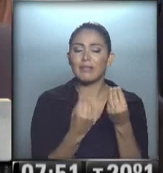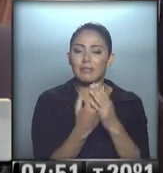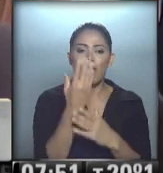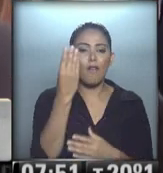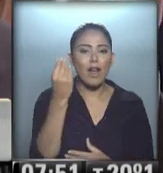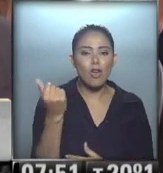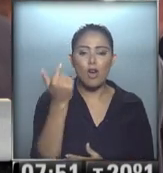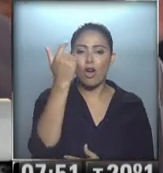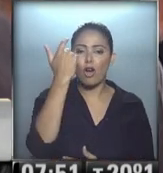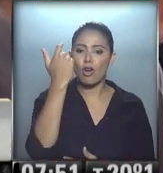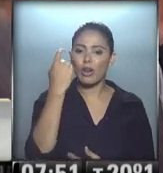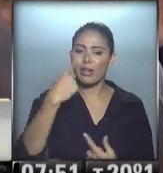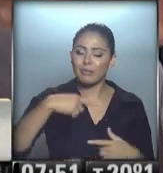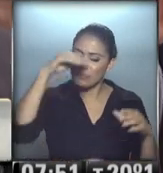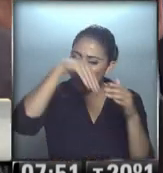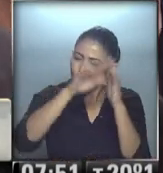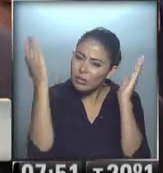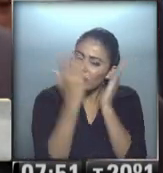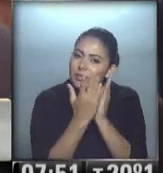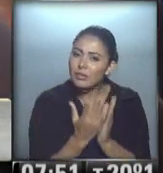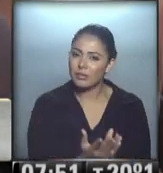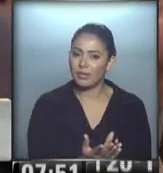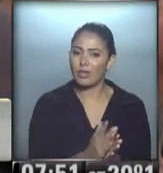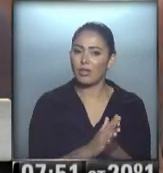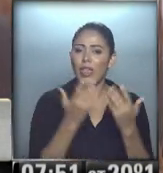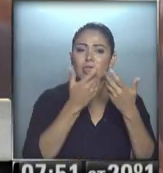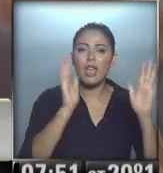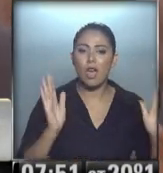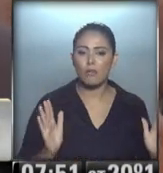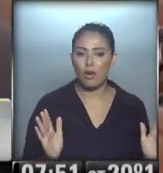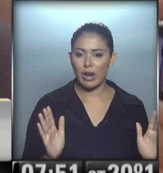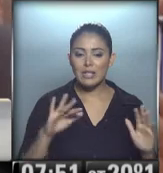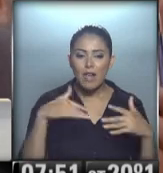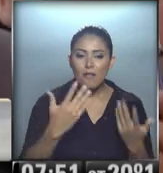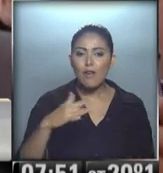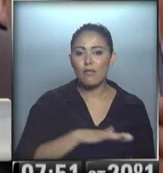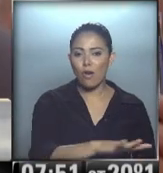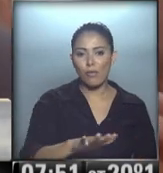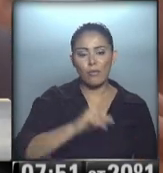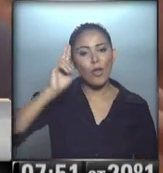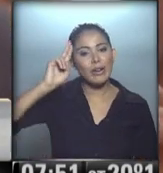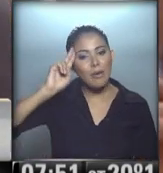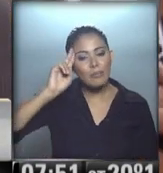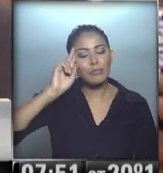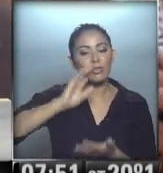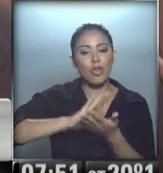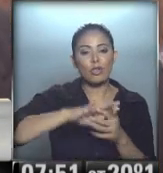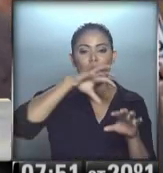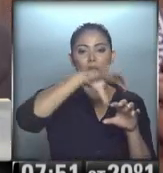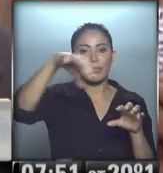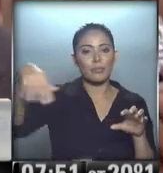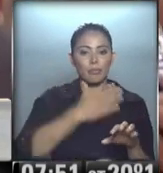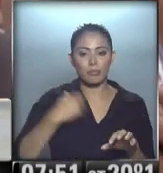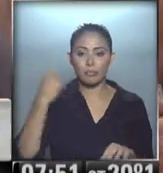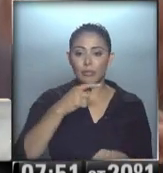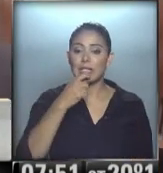valores, de profundizar en el sentido de la democracia para el pueblo, el respeto a las instituciones, y no lo puede hacer, que